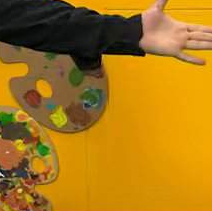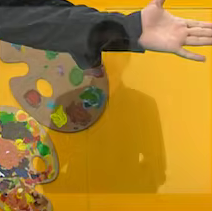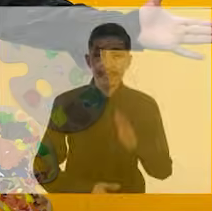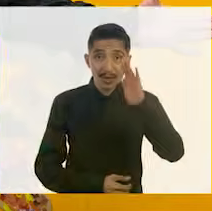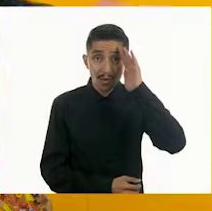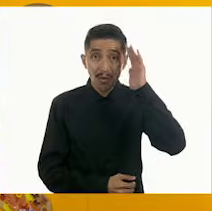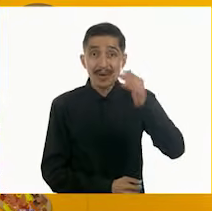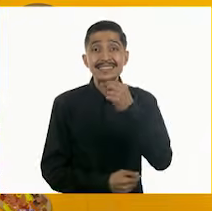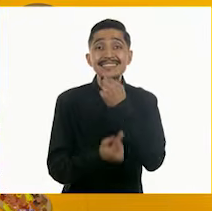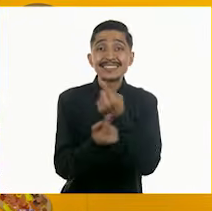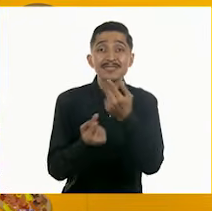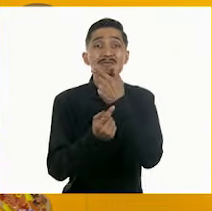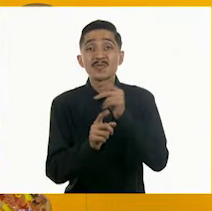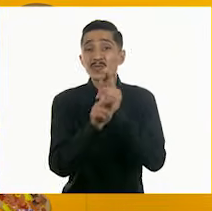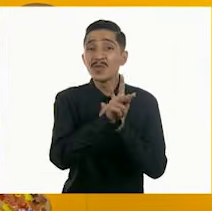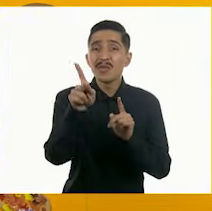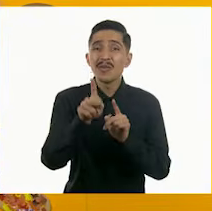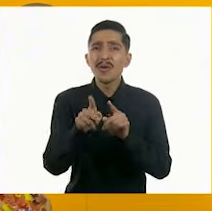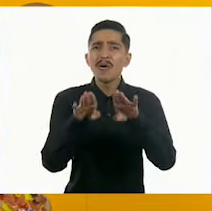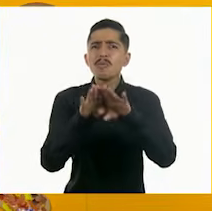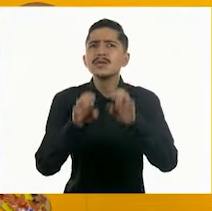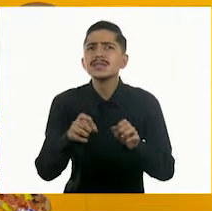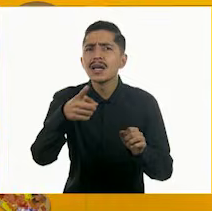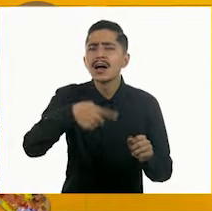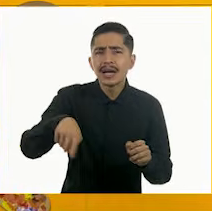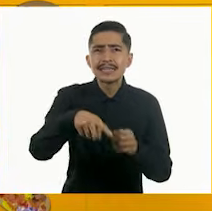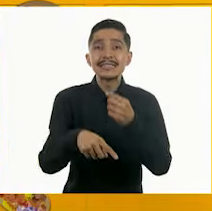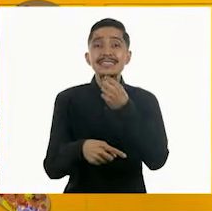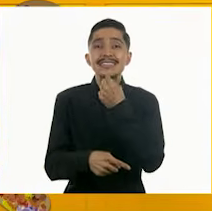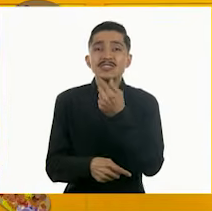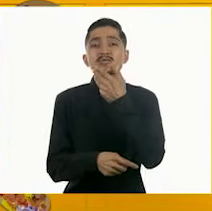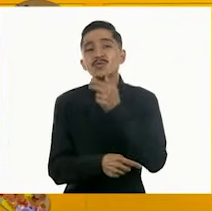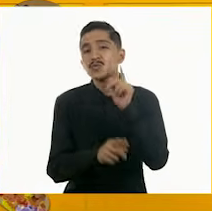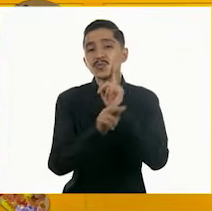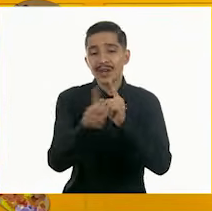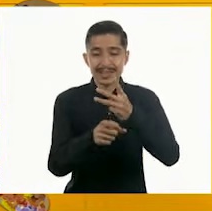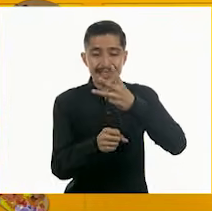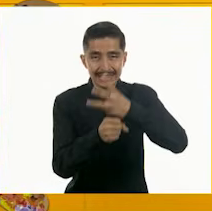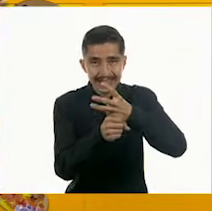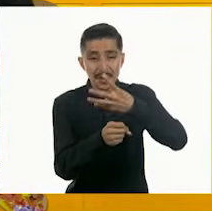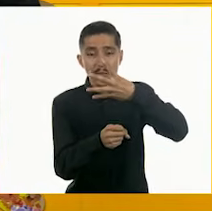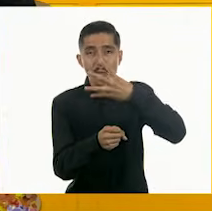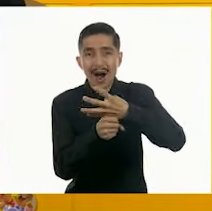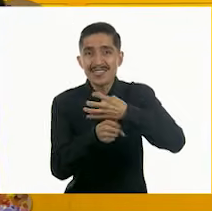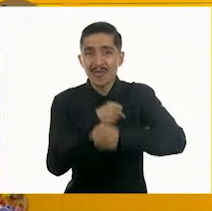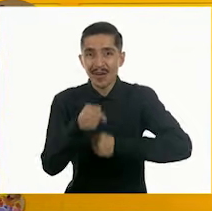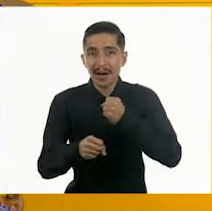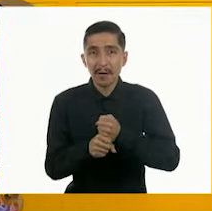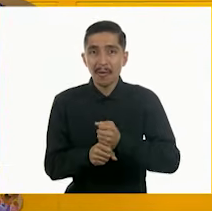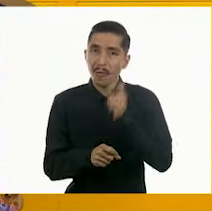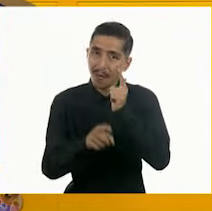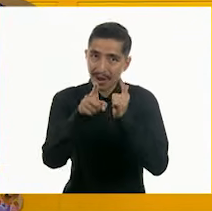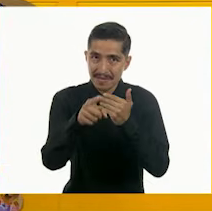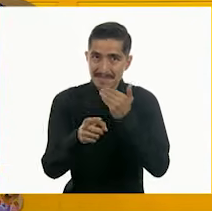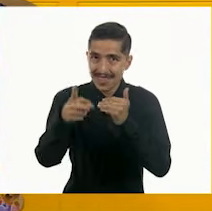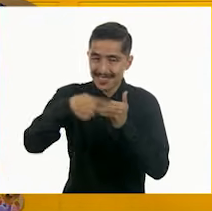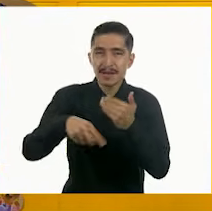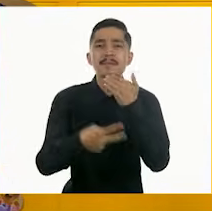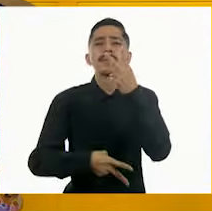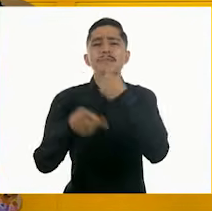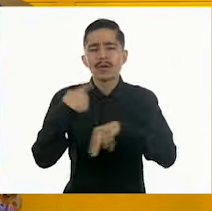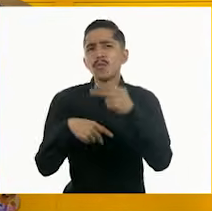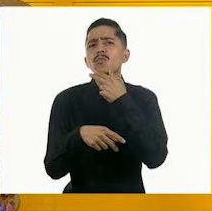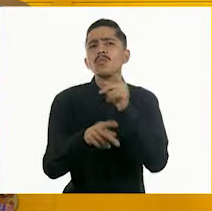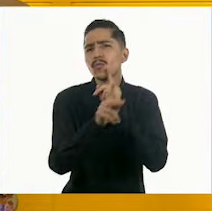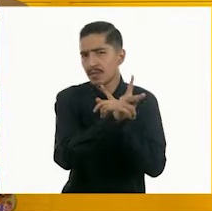Hola, niñas y niñas, ¿cómo están? Niñas y niños de tercer grado y de cuarto grado, espero que muy bien. Bienvenidas y bienvenidos a